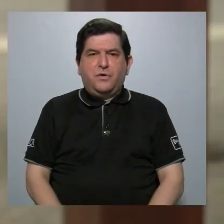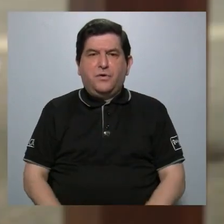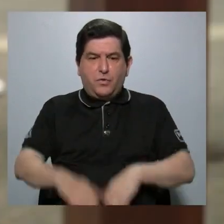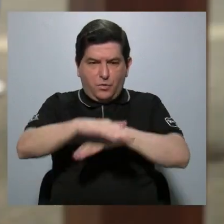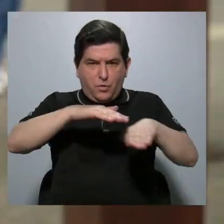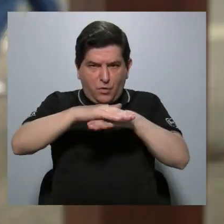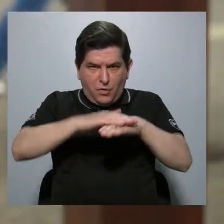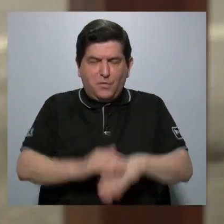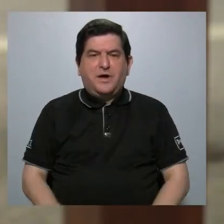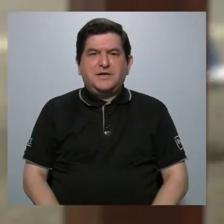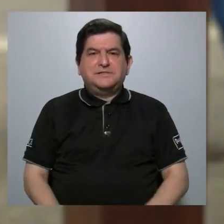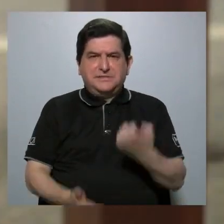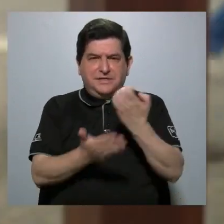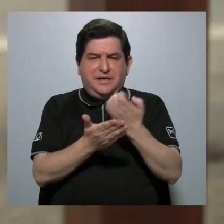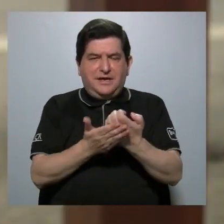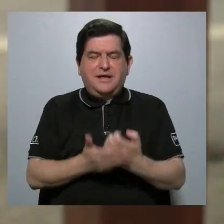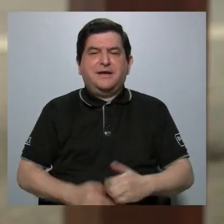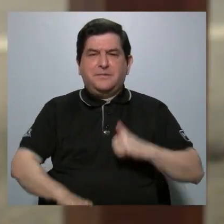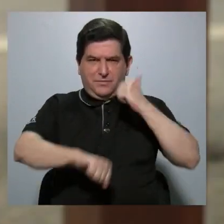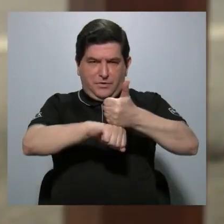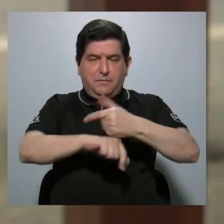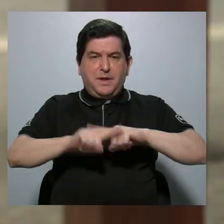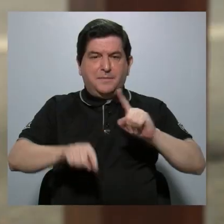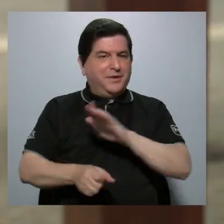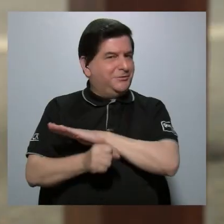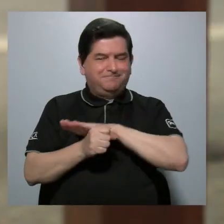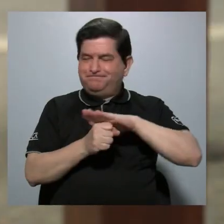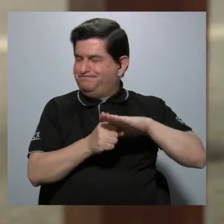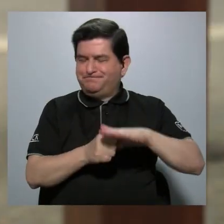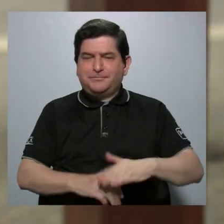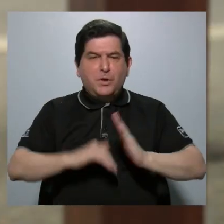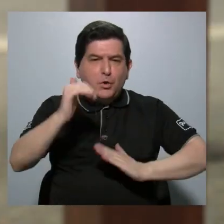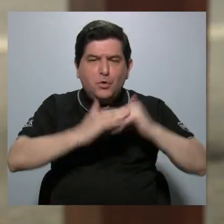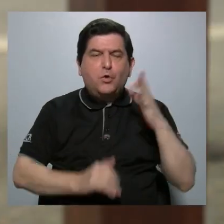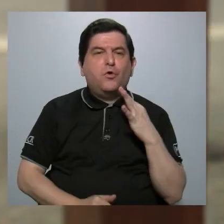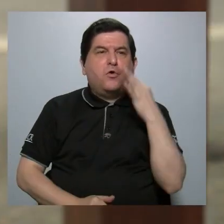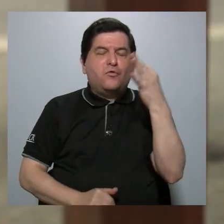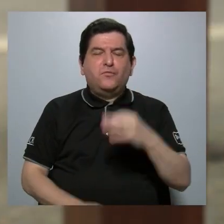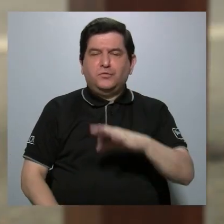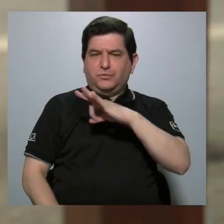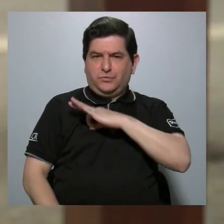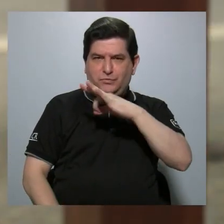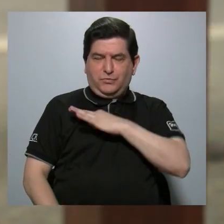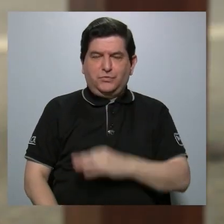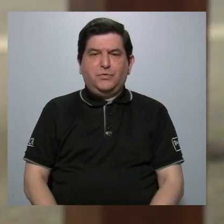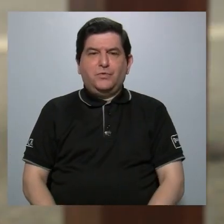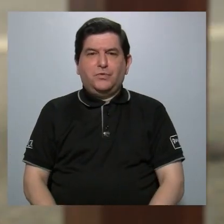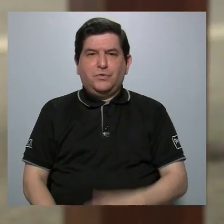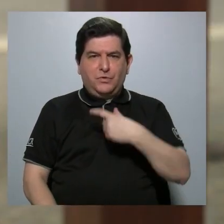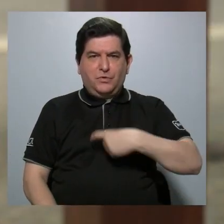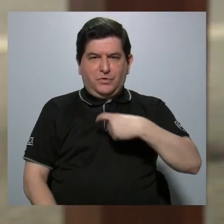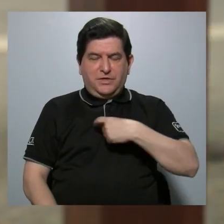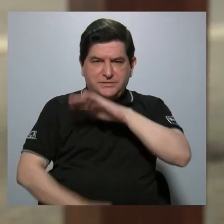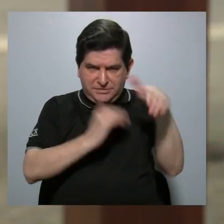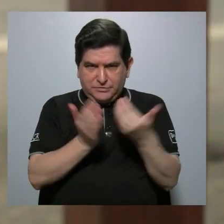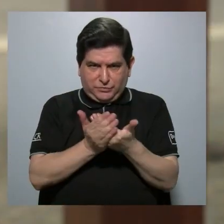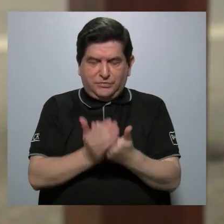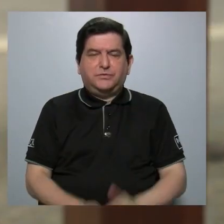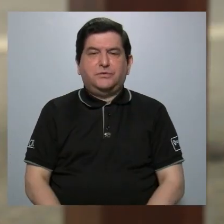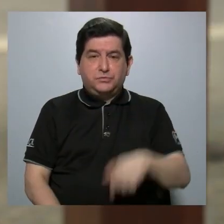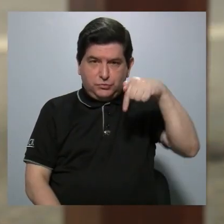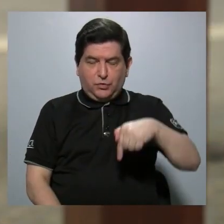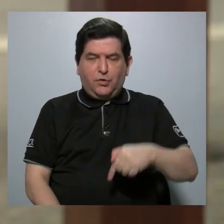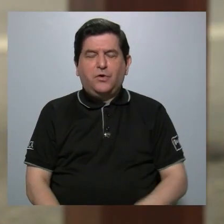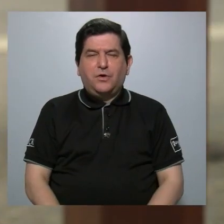economía, pero no es suficiente para construir el futuro próspero al que debemos aspirar. Hoy es evidente que Costa